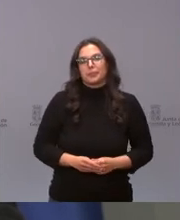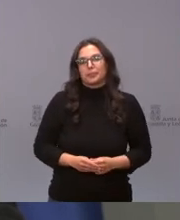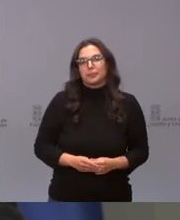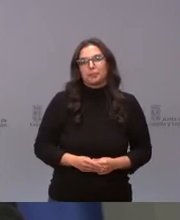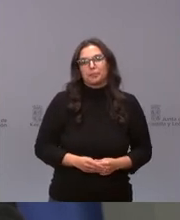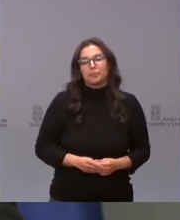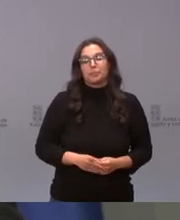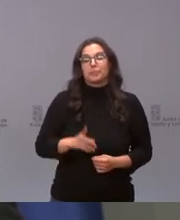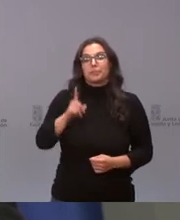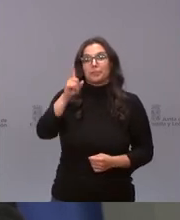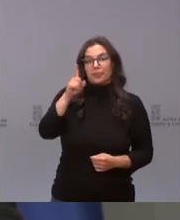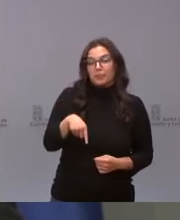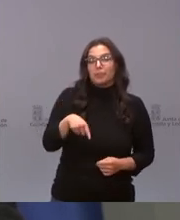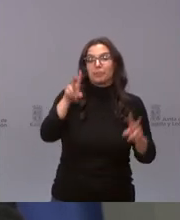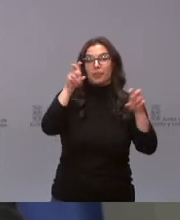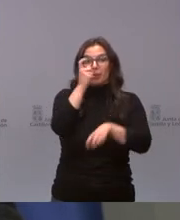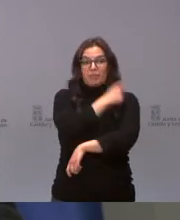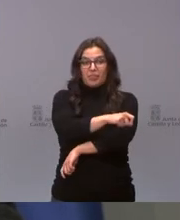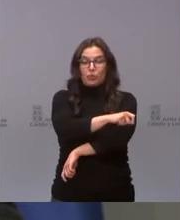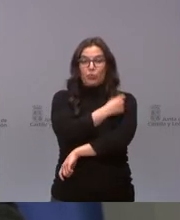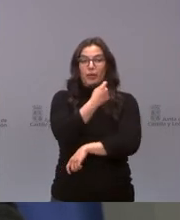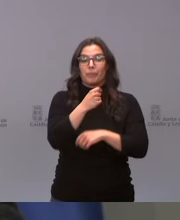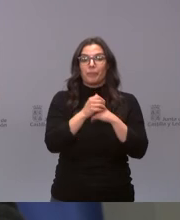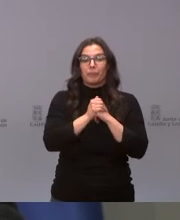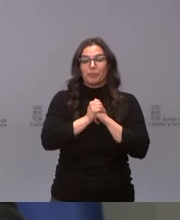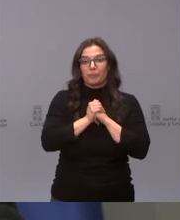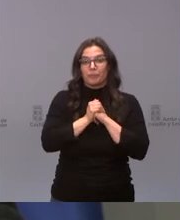Y a propósito de la vacunación